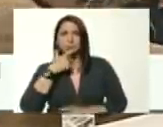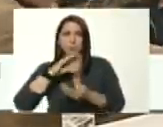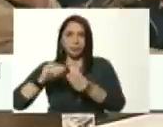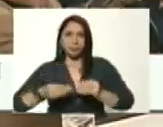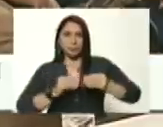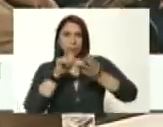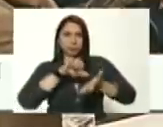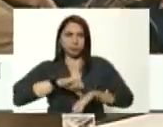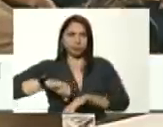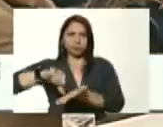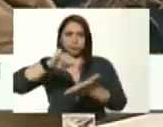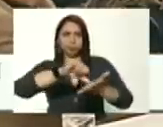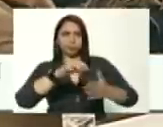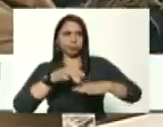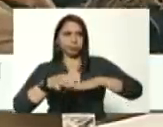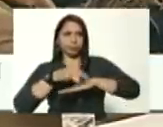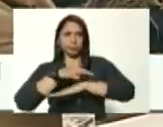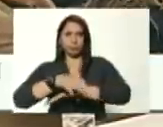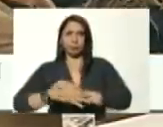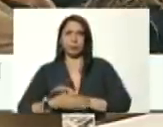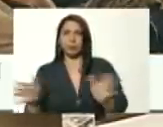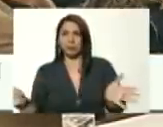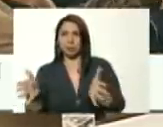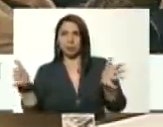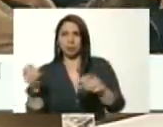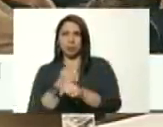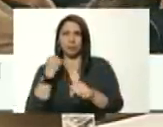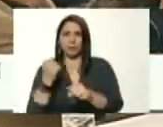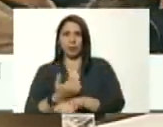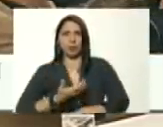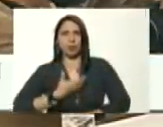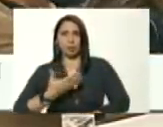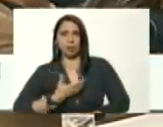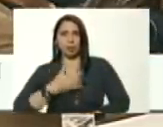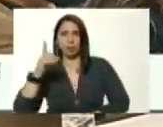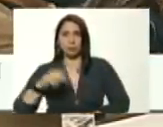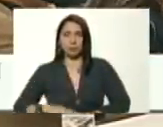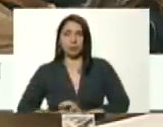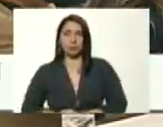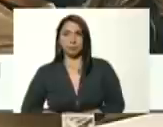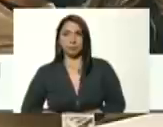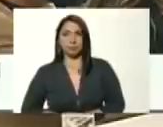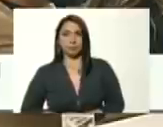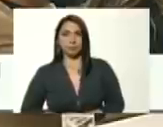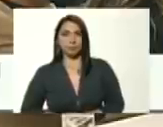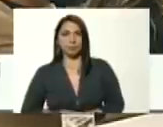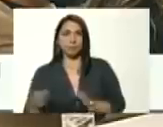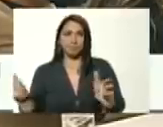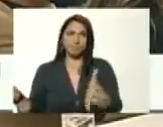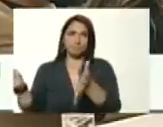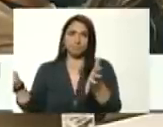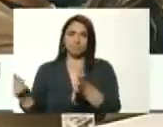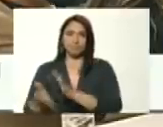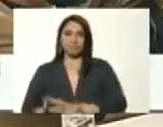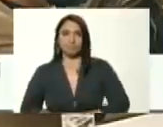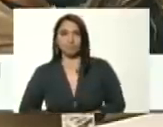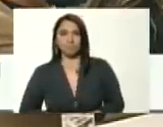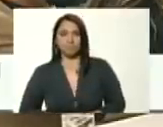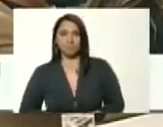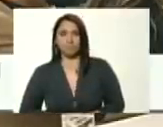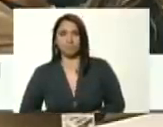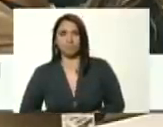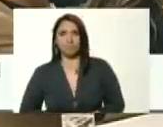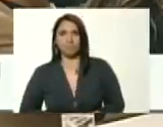municipio el estímulo al trabajo los alcaldes reprende la flojera y estimula yo